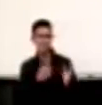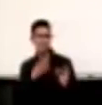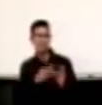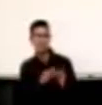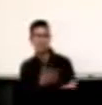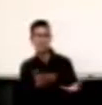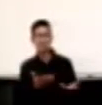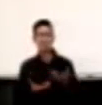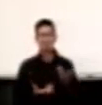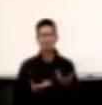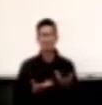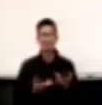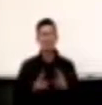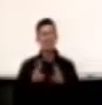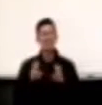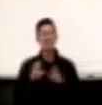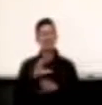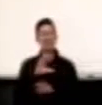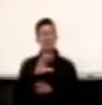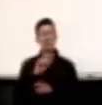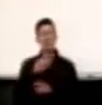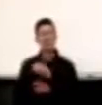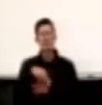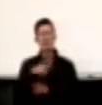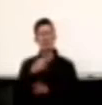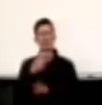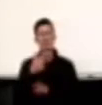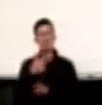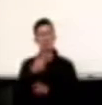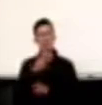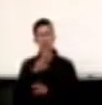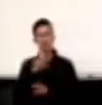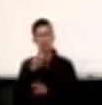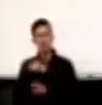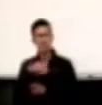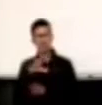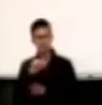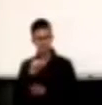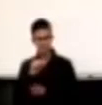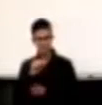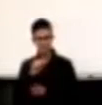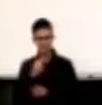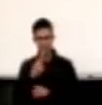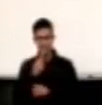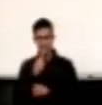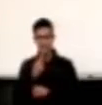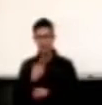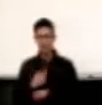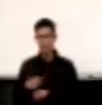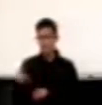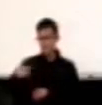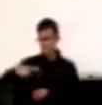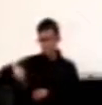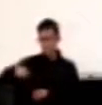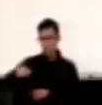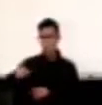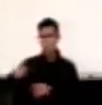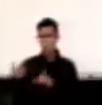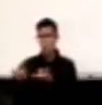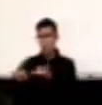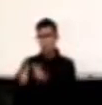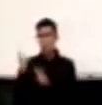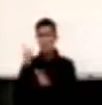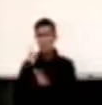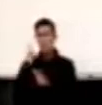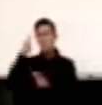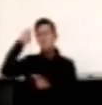tema de la congruencia, no entre el decir y hacer, más bien entre el fin para el que fueron creados los partidos políticos como tal, con